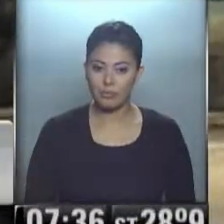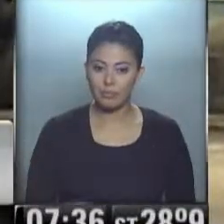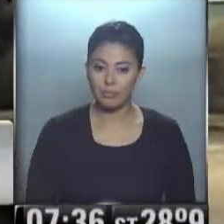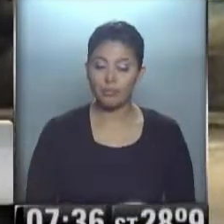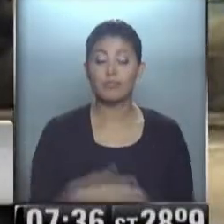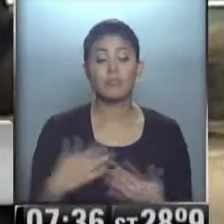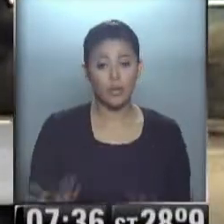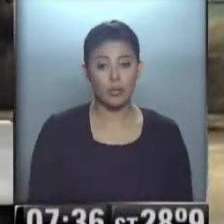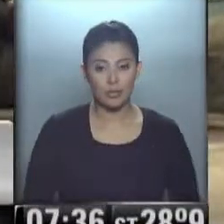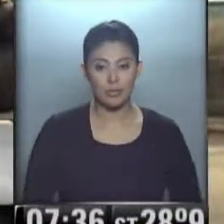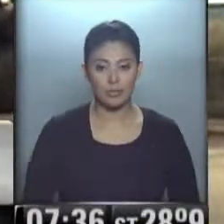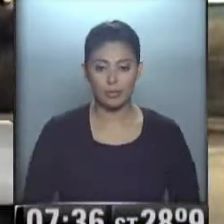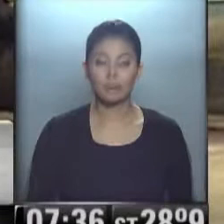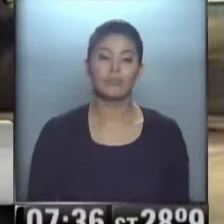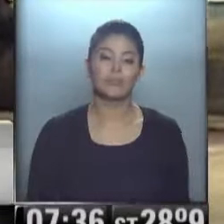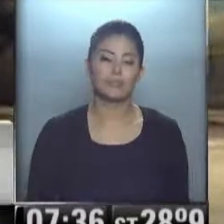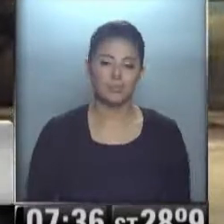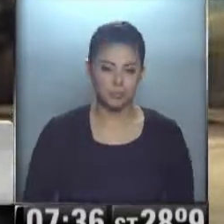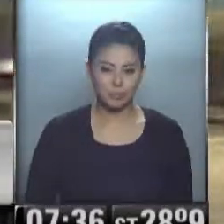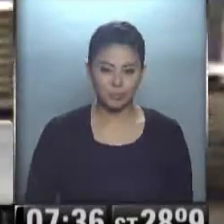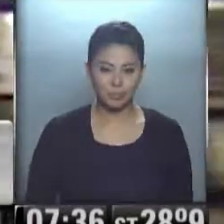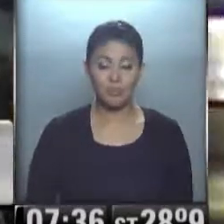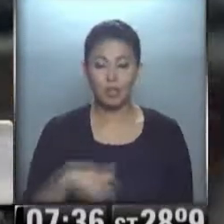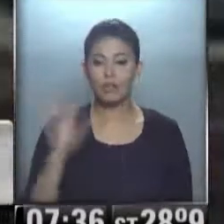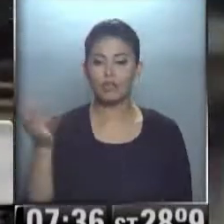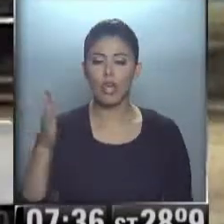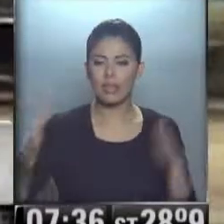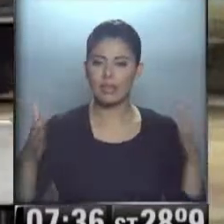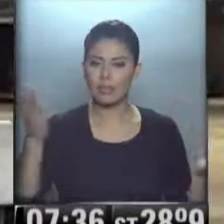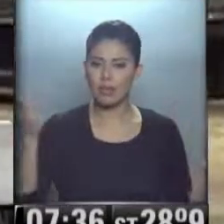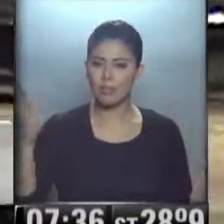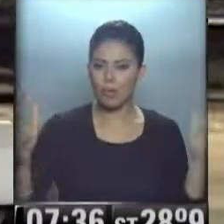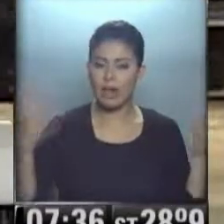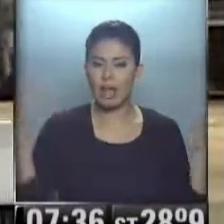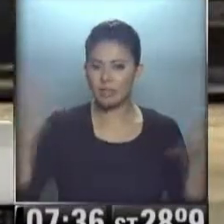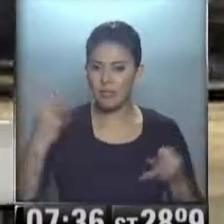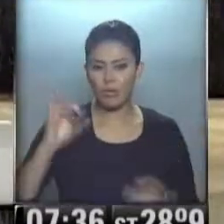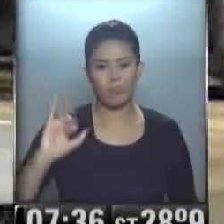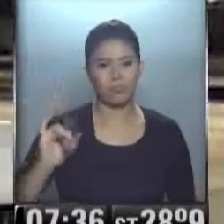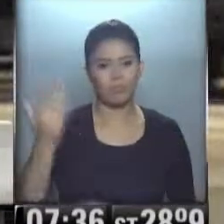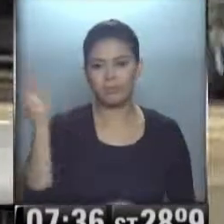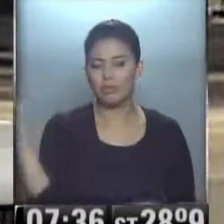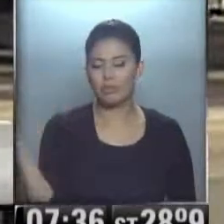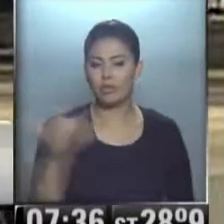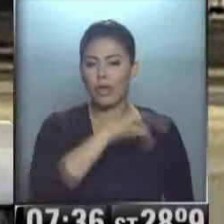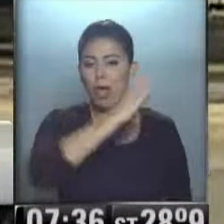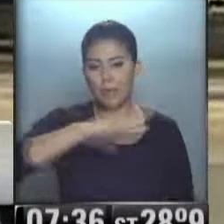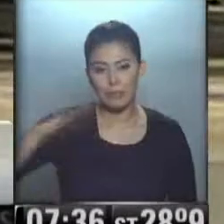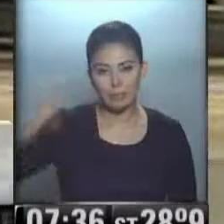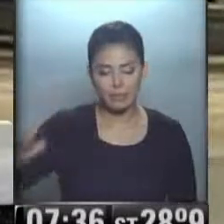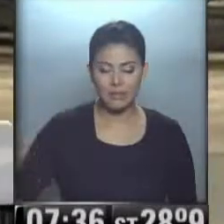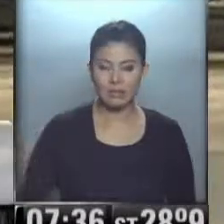así que bueno va a ser un éxito la temporada seguramente en la costa atlántica